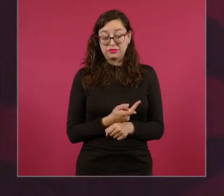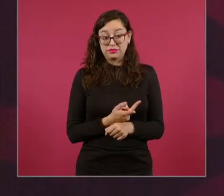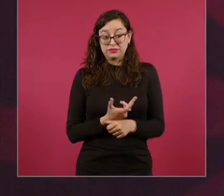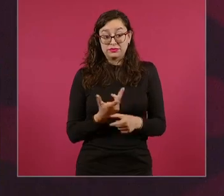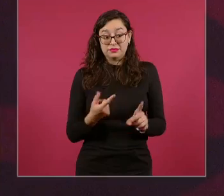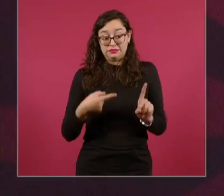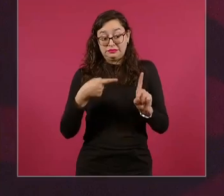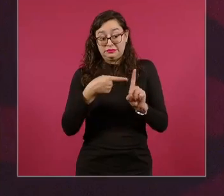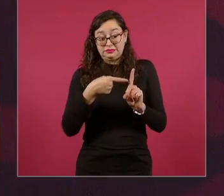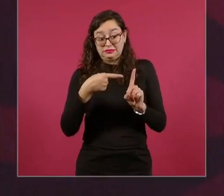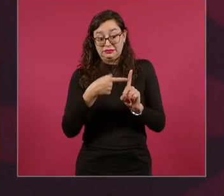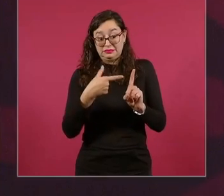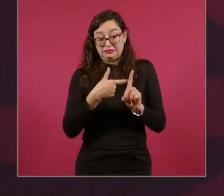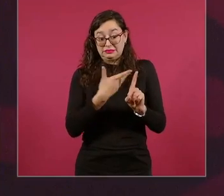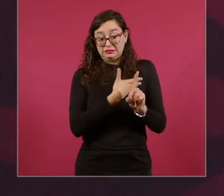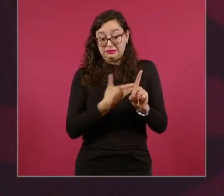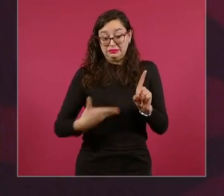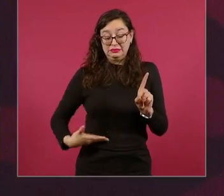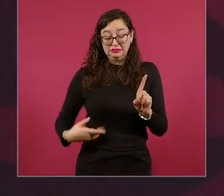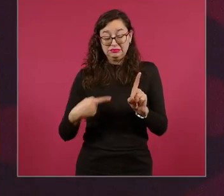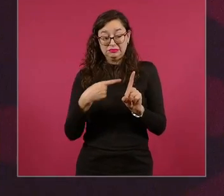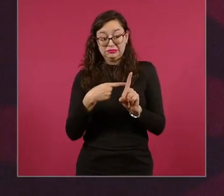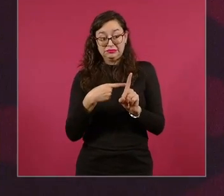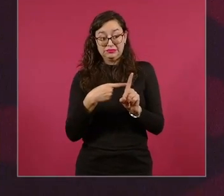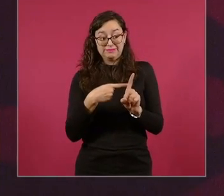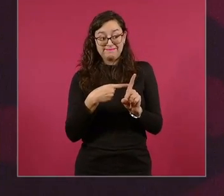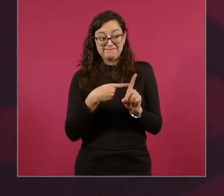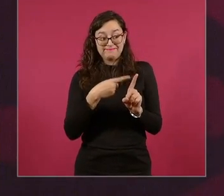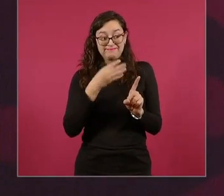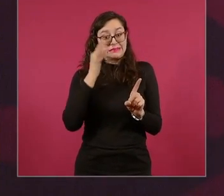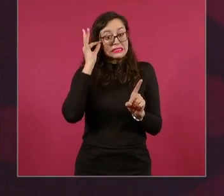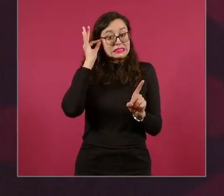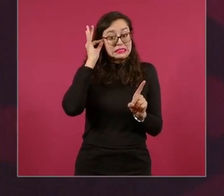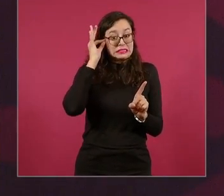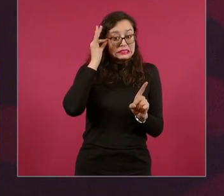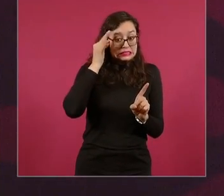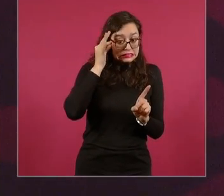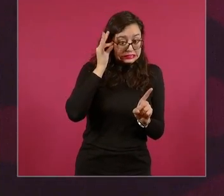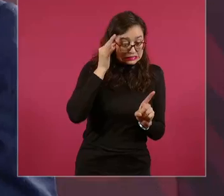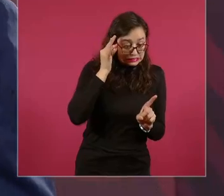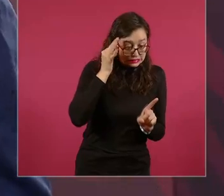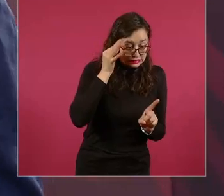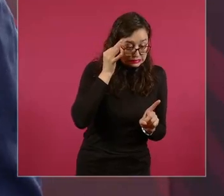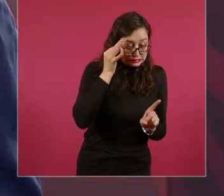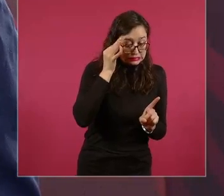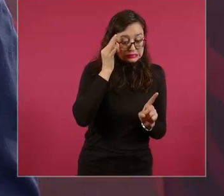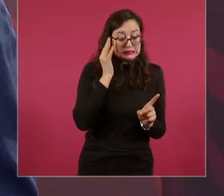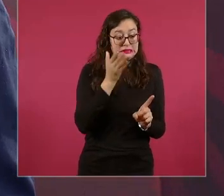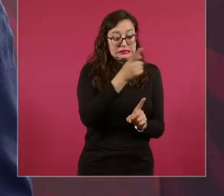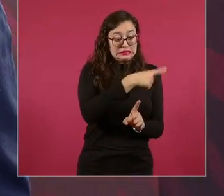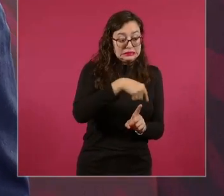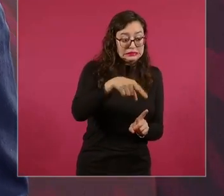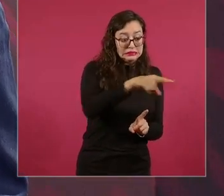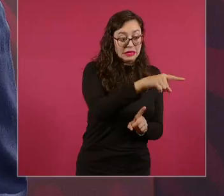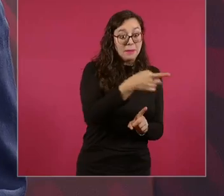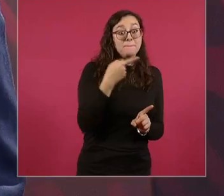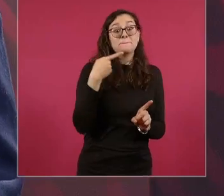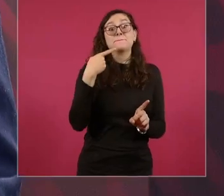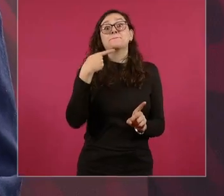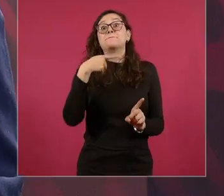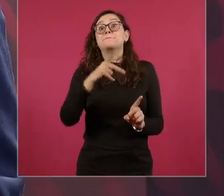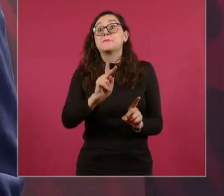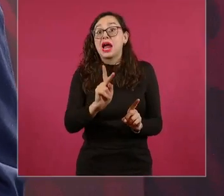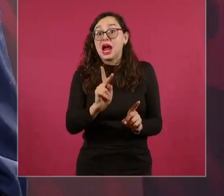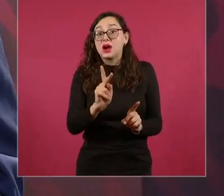llega a representar al pueblo, a